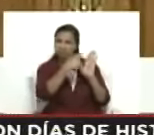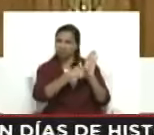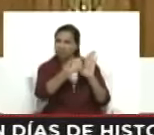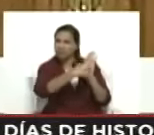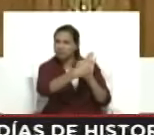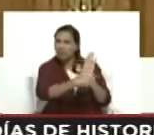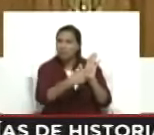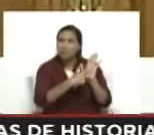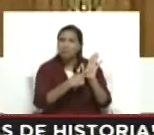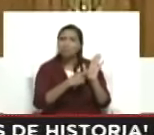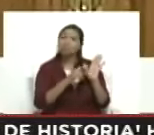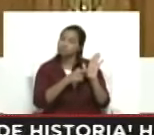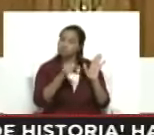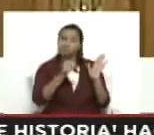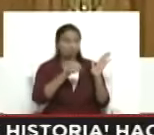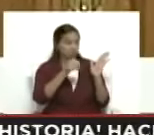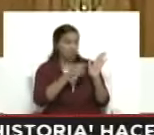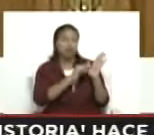Fernández. Sí, claro.